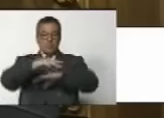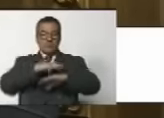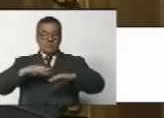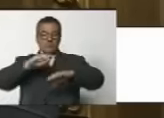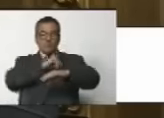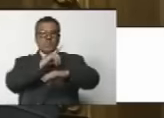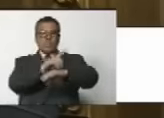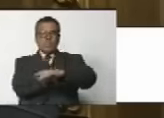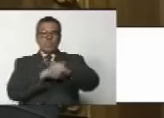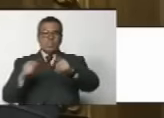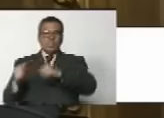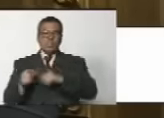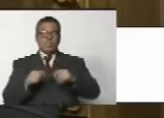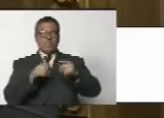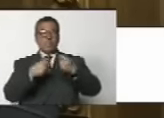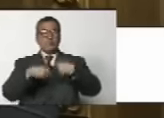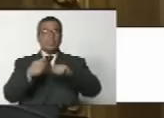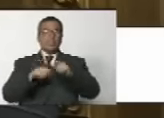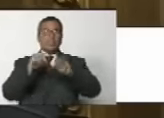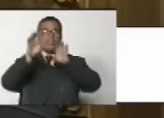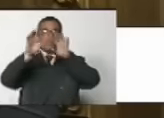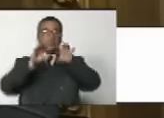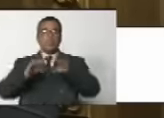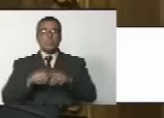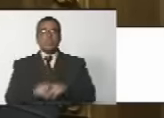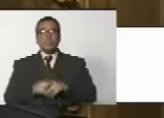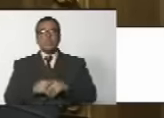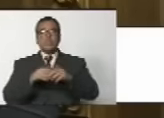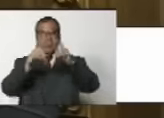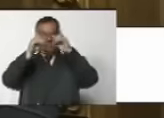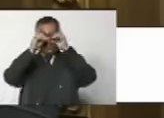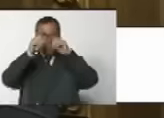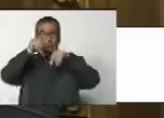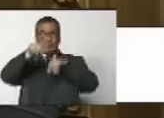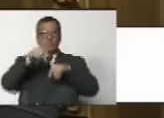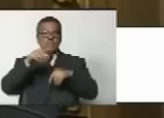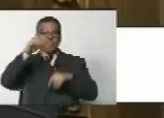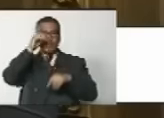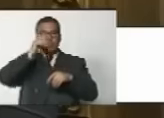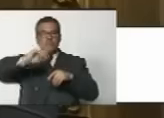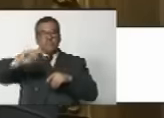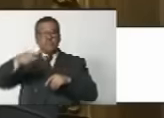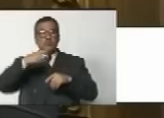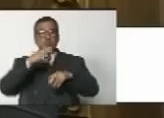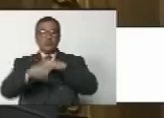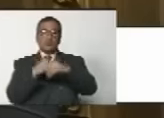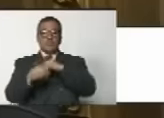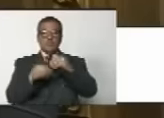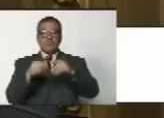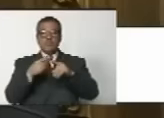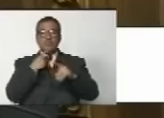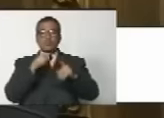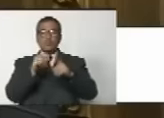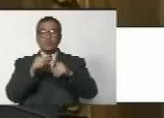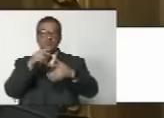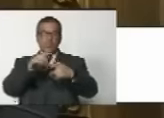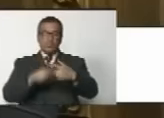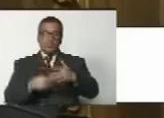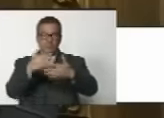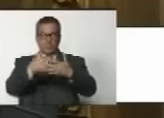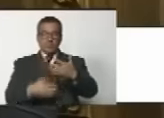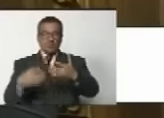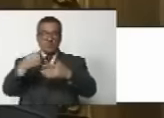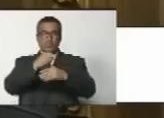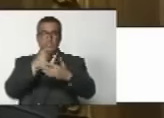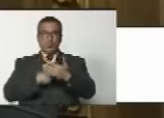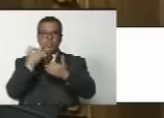ministra del Poder Popular de Economía, Finanzas y Comercio Exterior, ciudadana Delcy Eloína Rodríguez Gómez, quien realizó la exposición de motivos, objeto y alcance